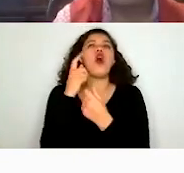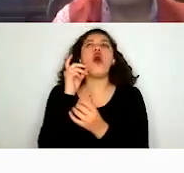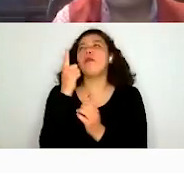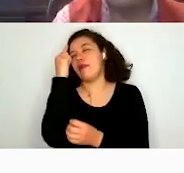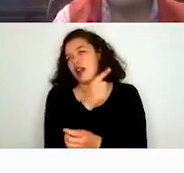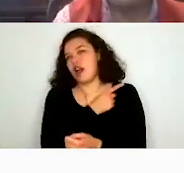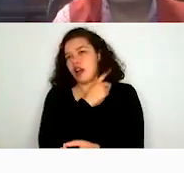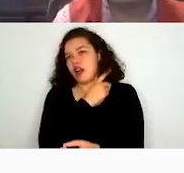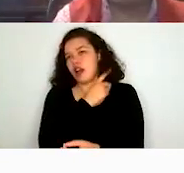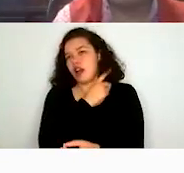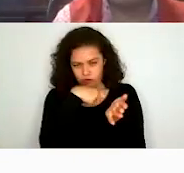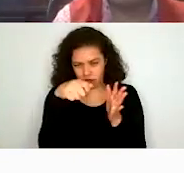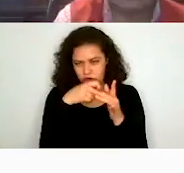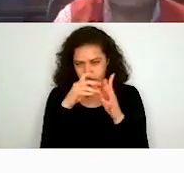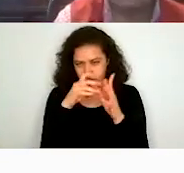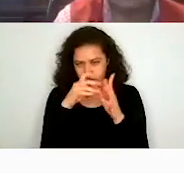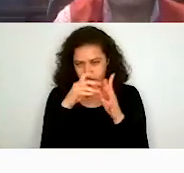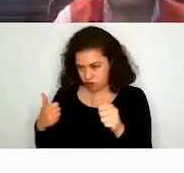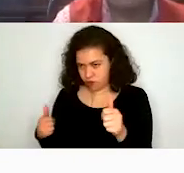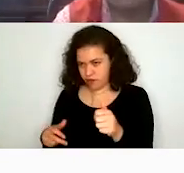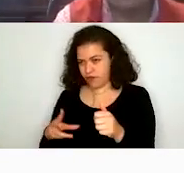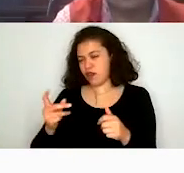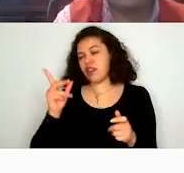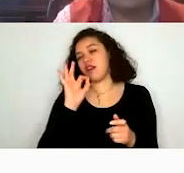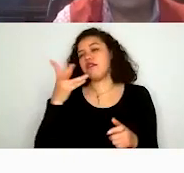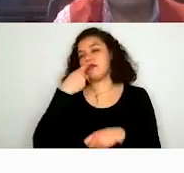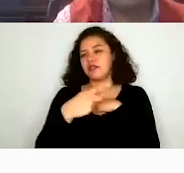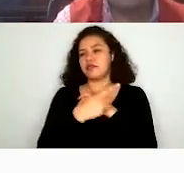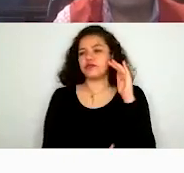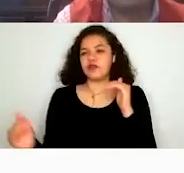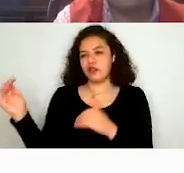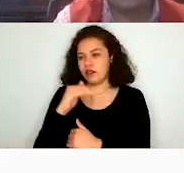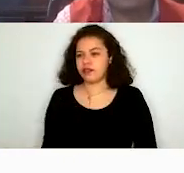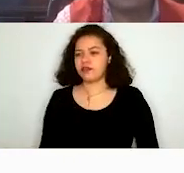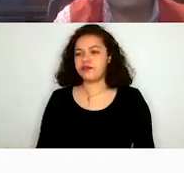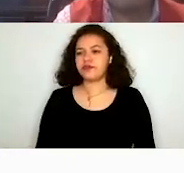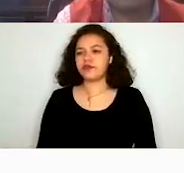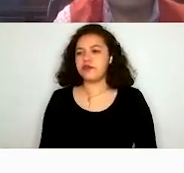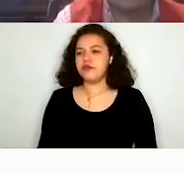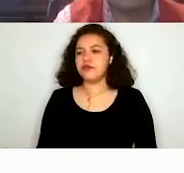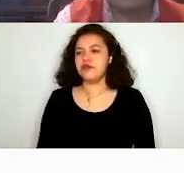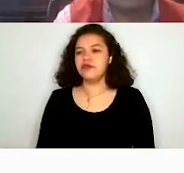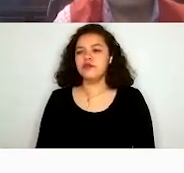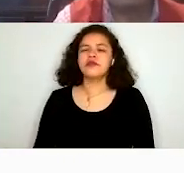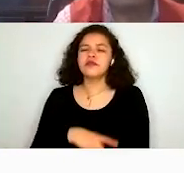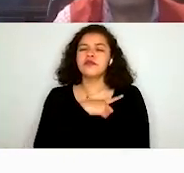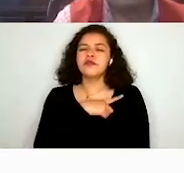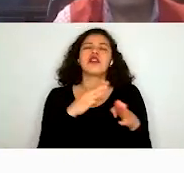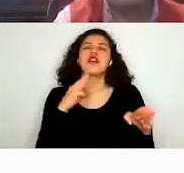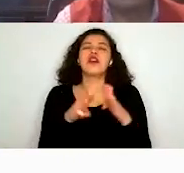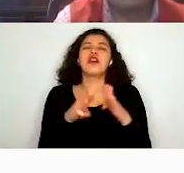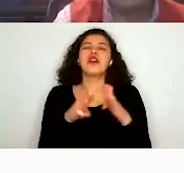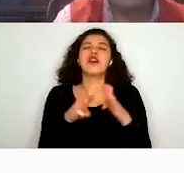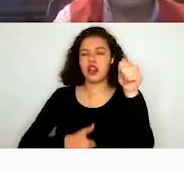Caso contrario, que si fuera de riesgo alto, aquí tendríamos que colocar qué material retardante al fuego se